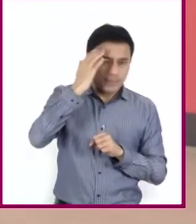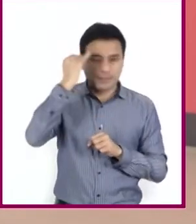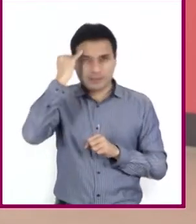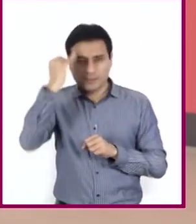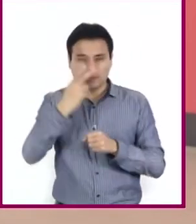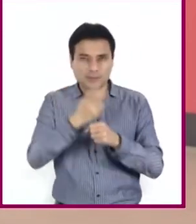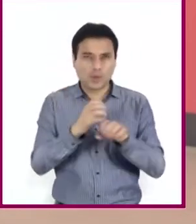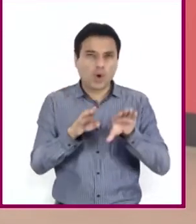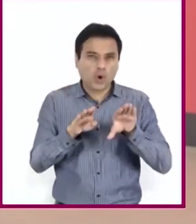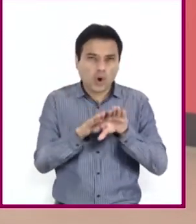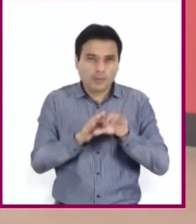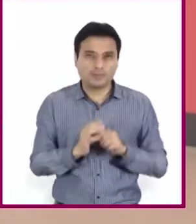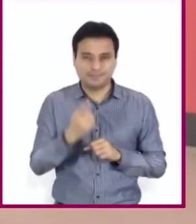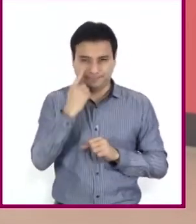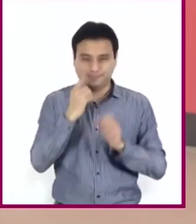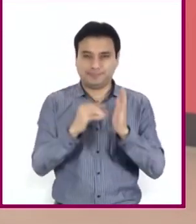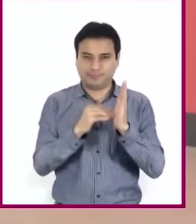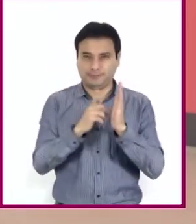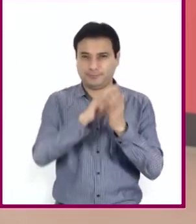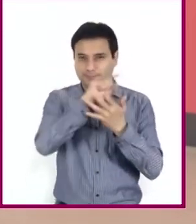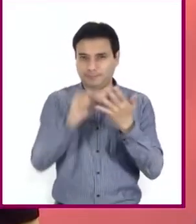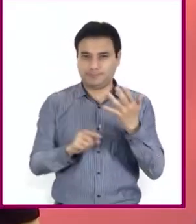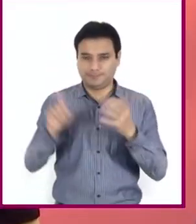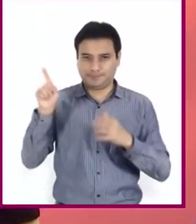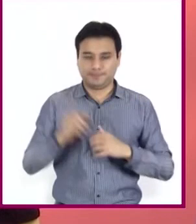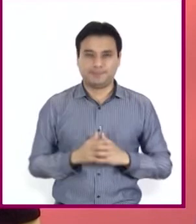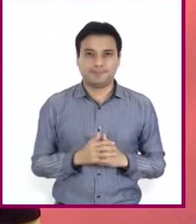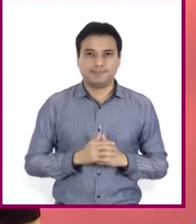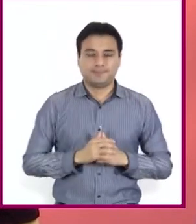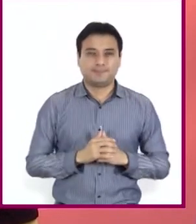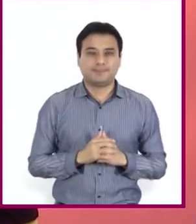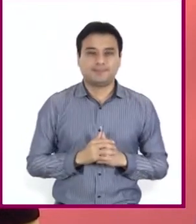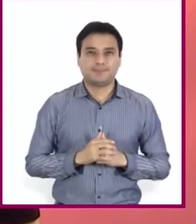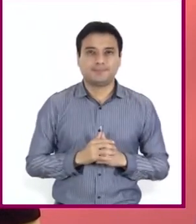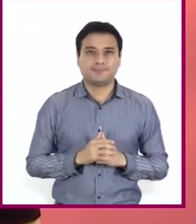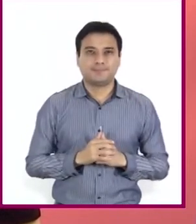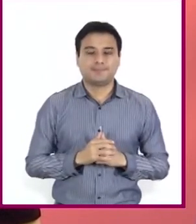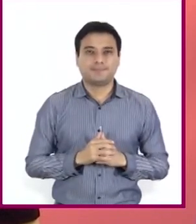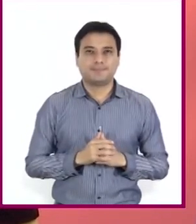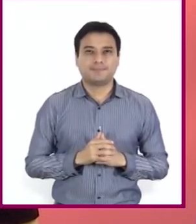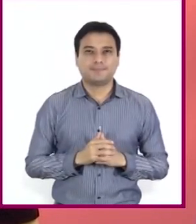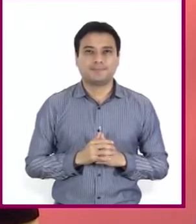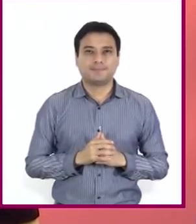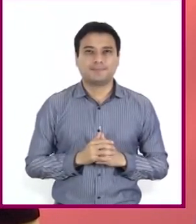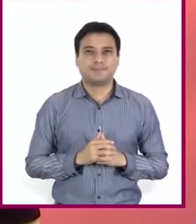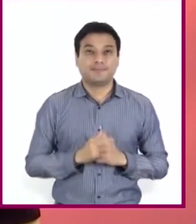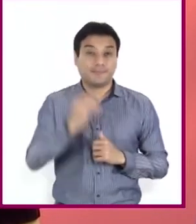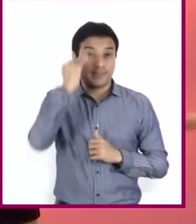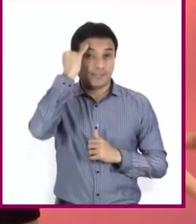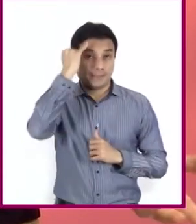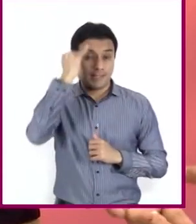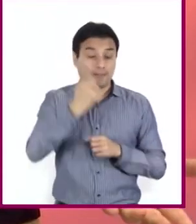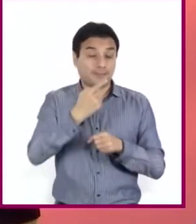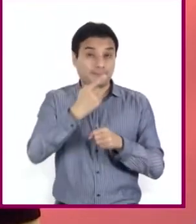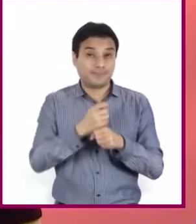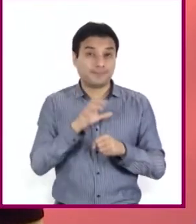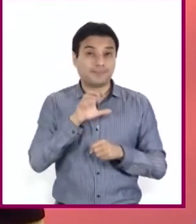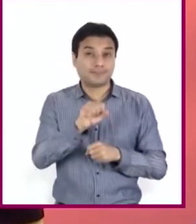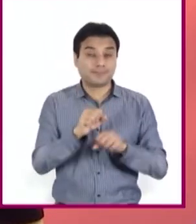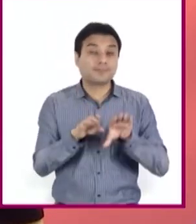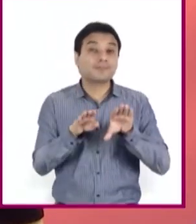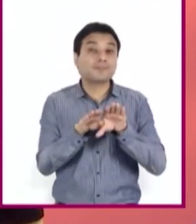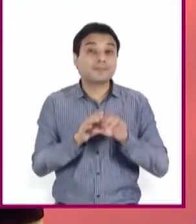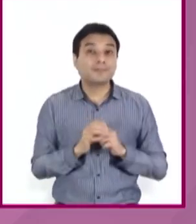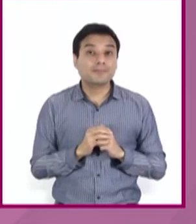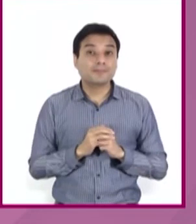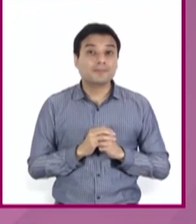reconocer cada una de estas ideas. Para identificar o reconocer una idea primaria o principal